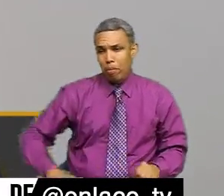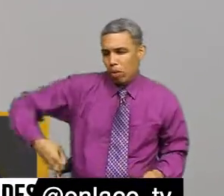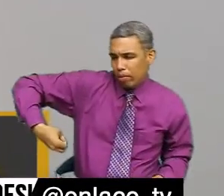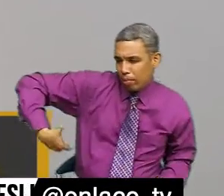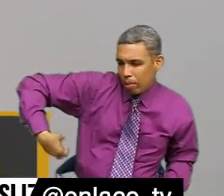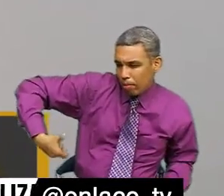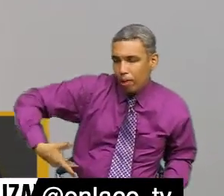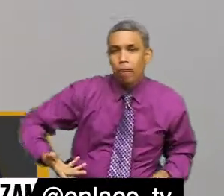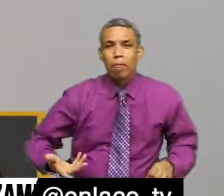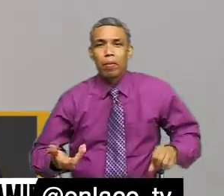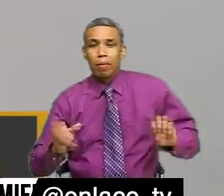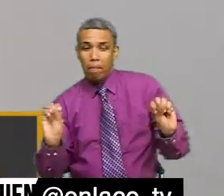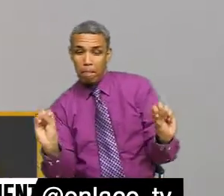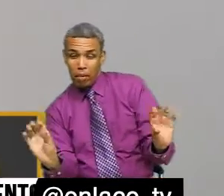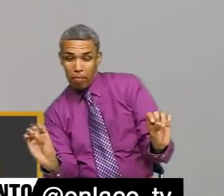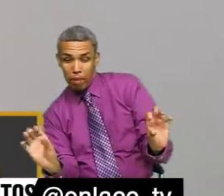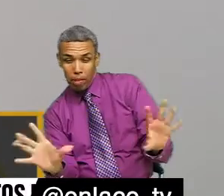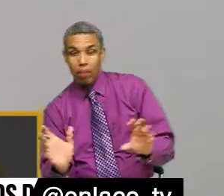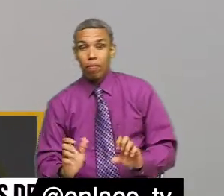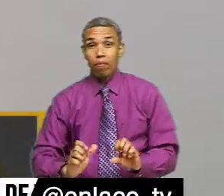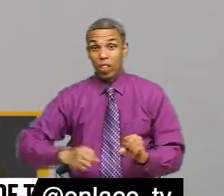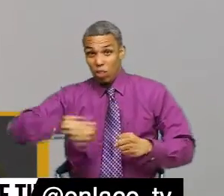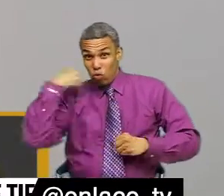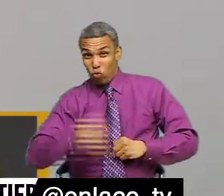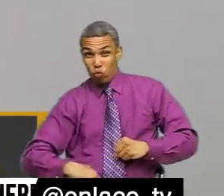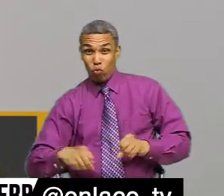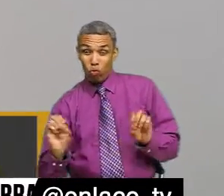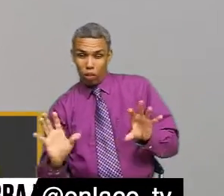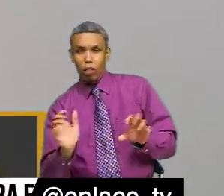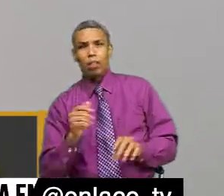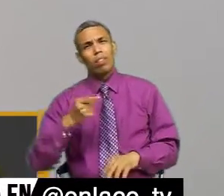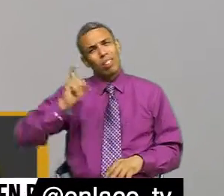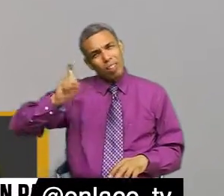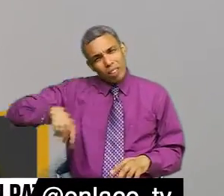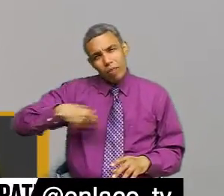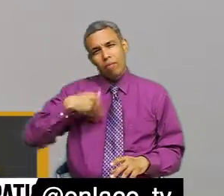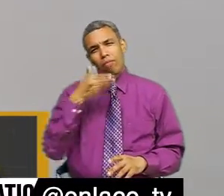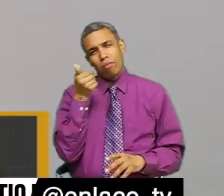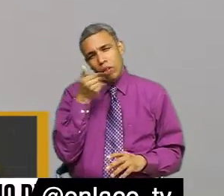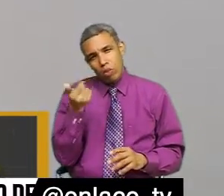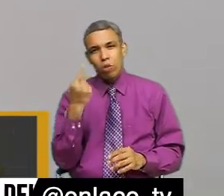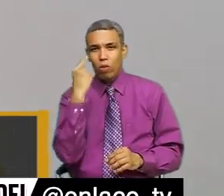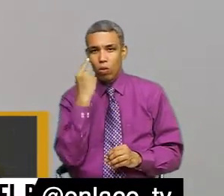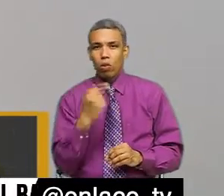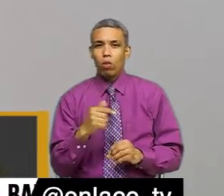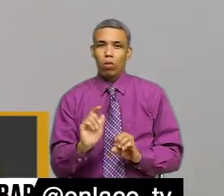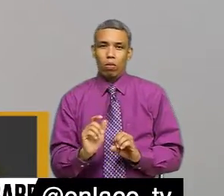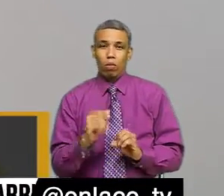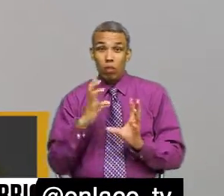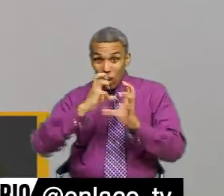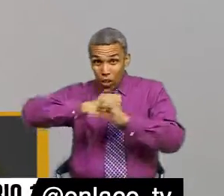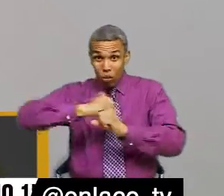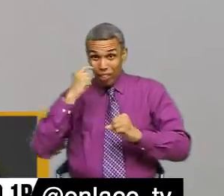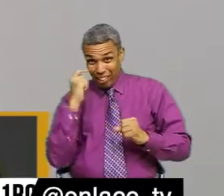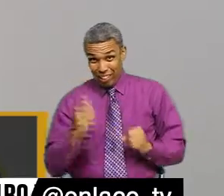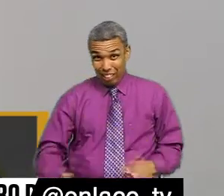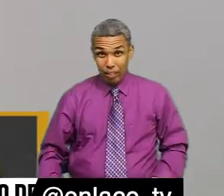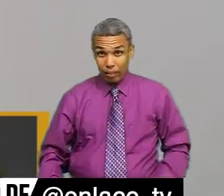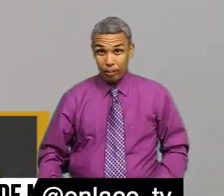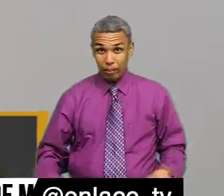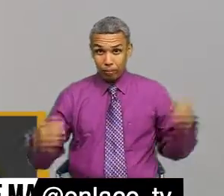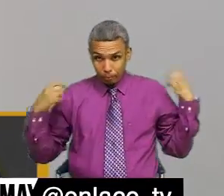de utilizar las luces las 24 horas del día, utilizar de noche un buen chaleco que